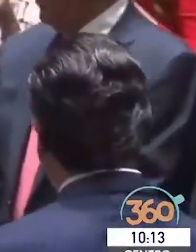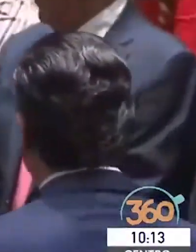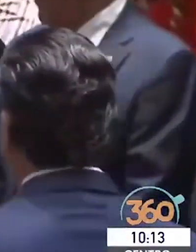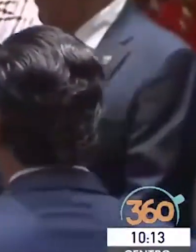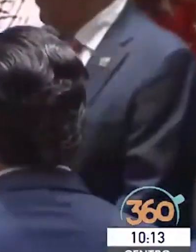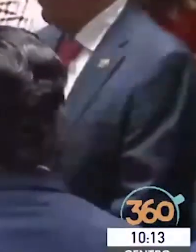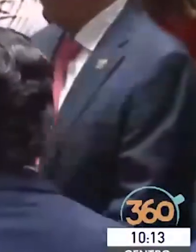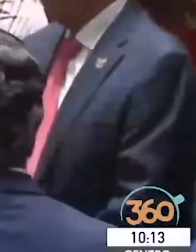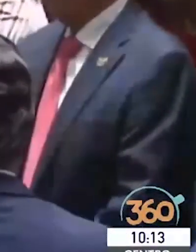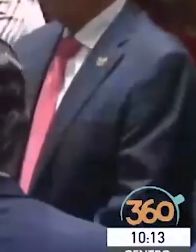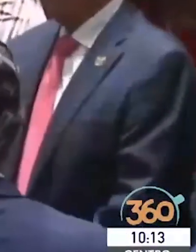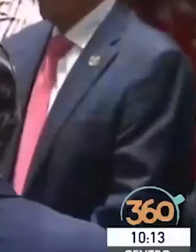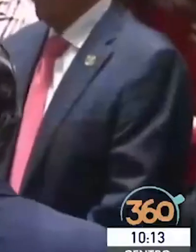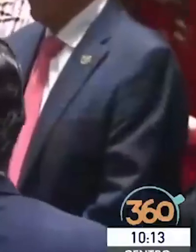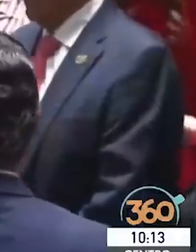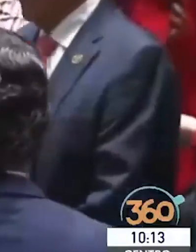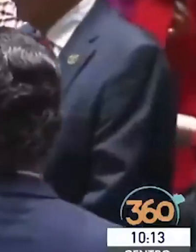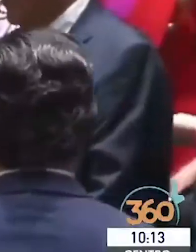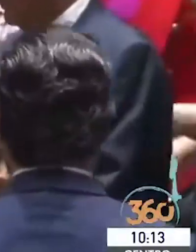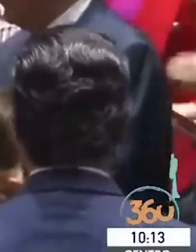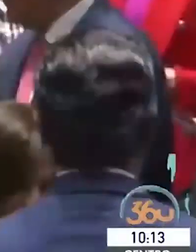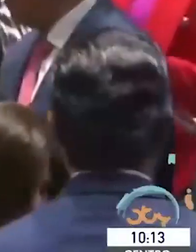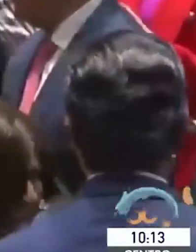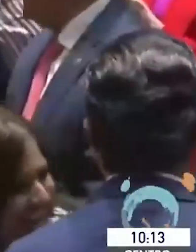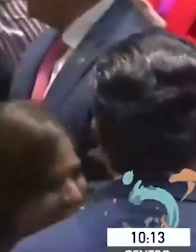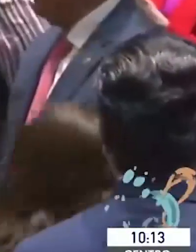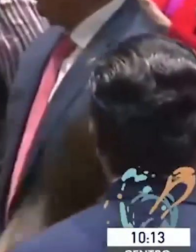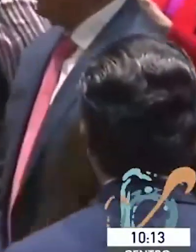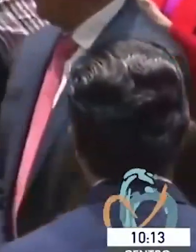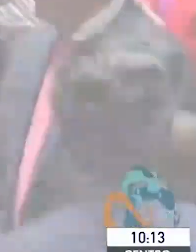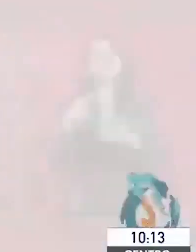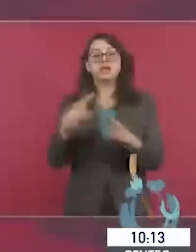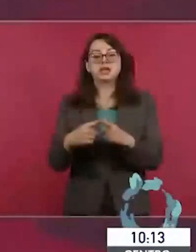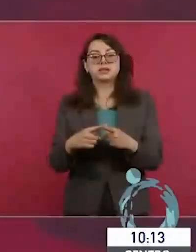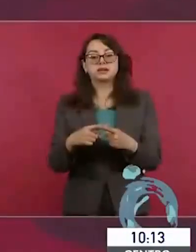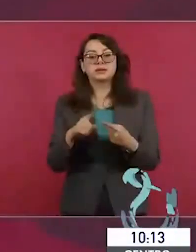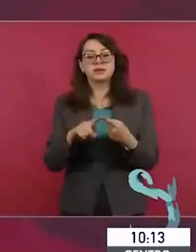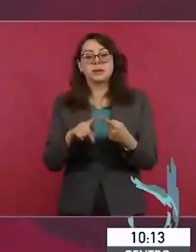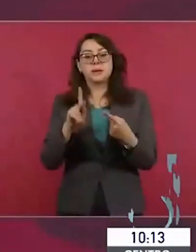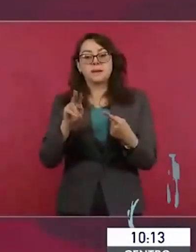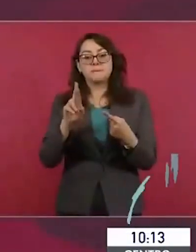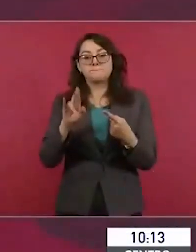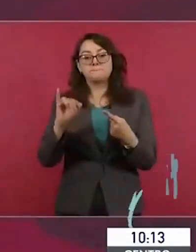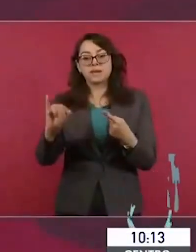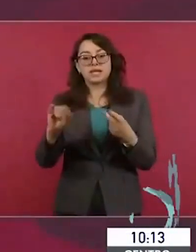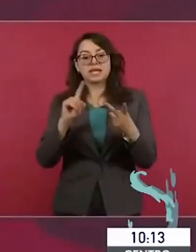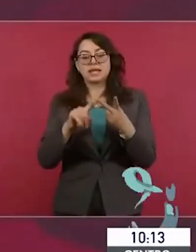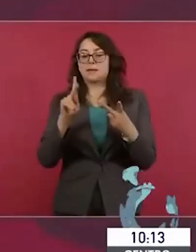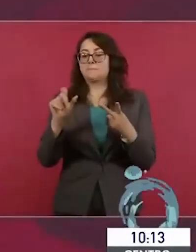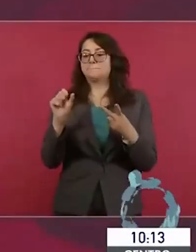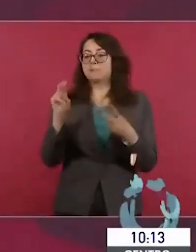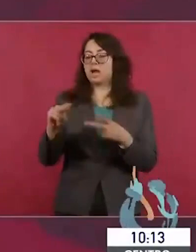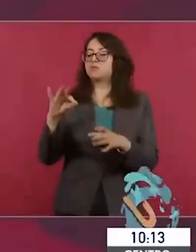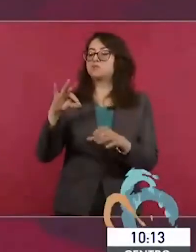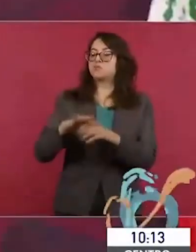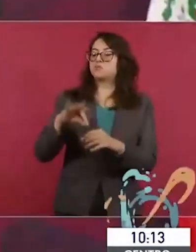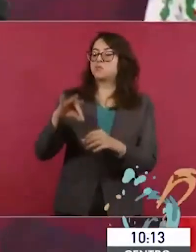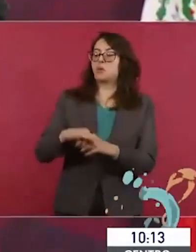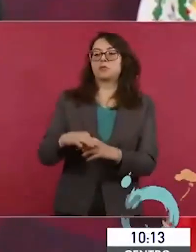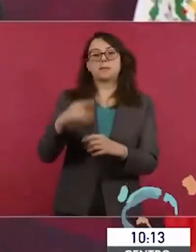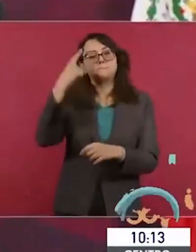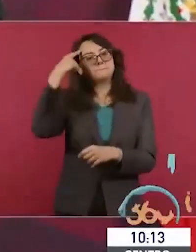ricos. Lacayos de los ricos. No me callo. Me llamaba la atención el señor